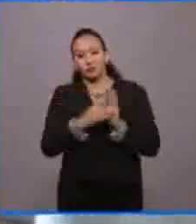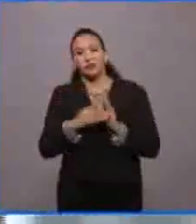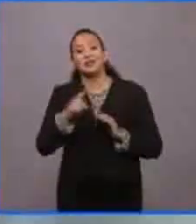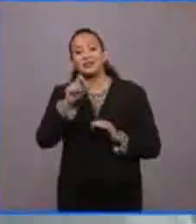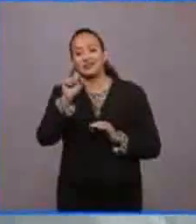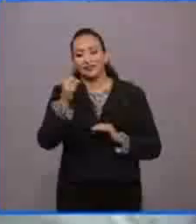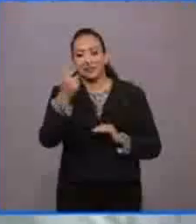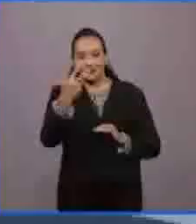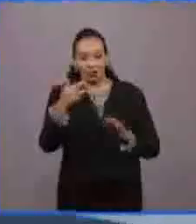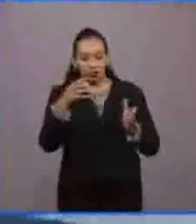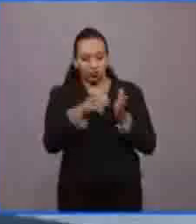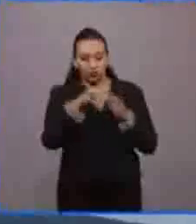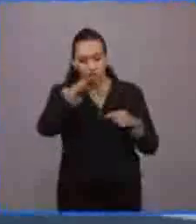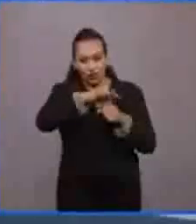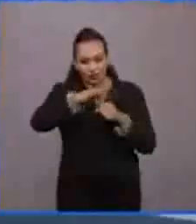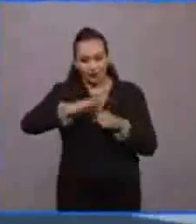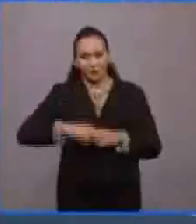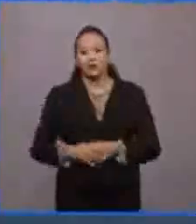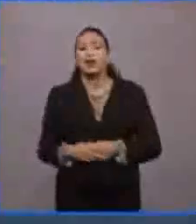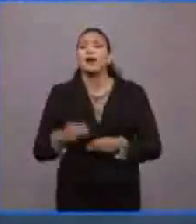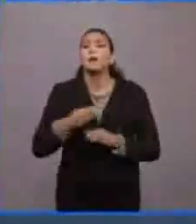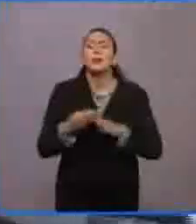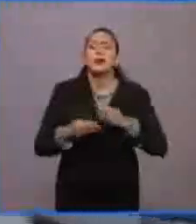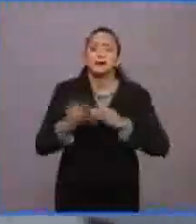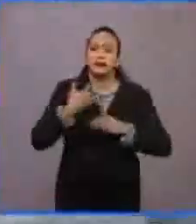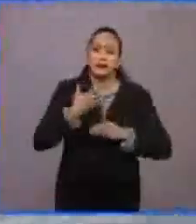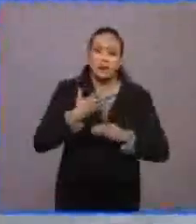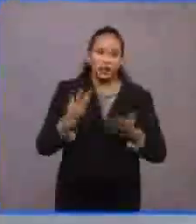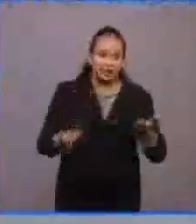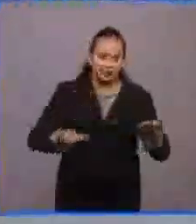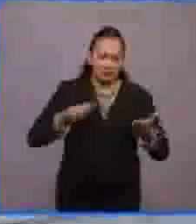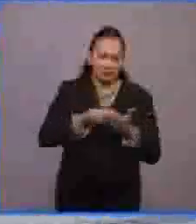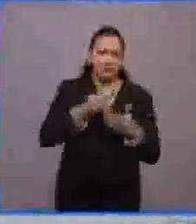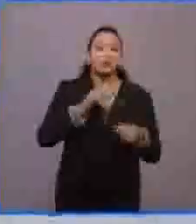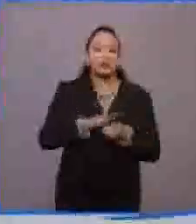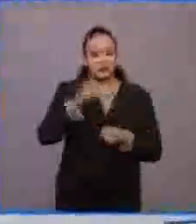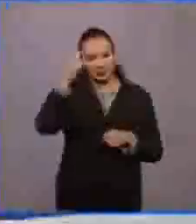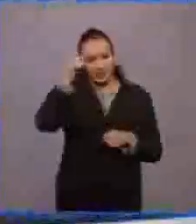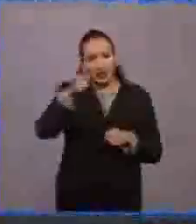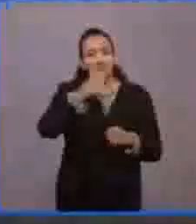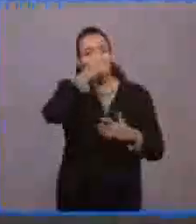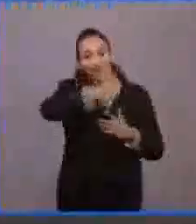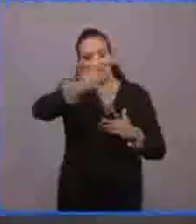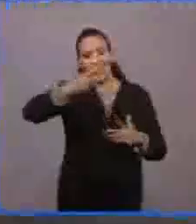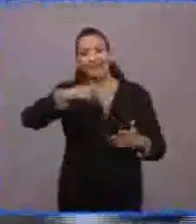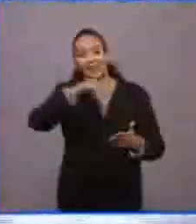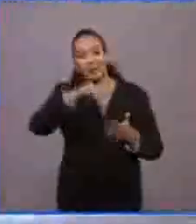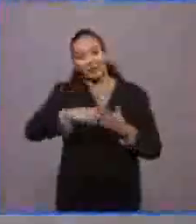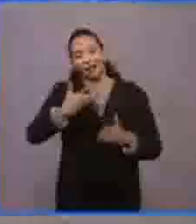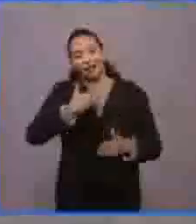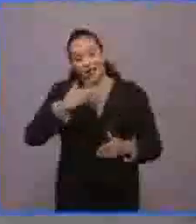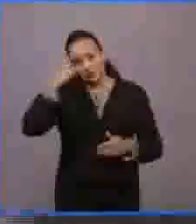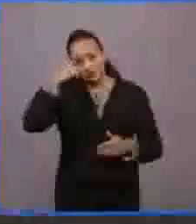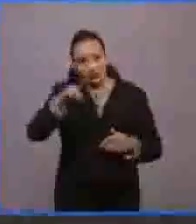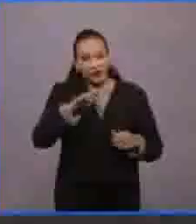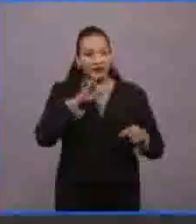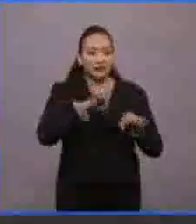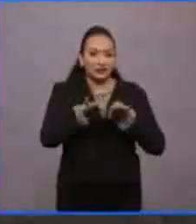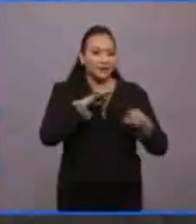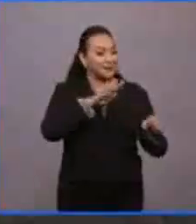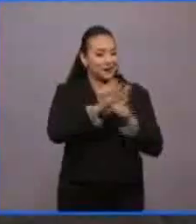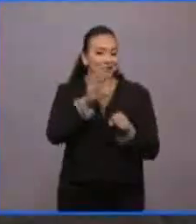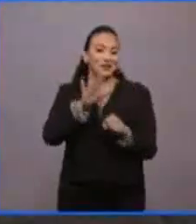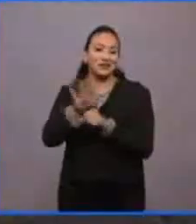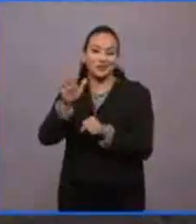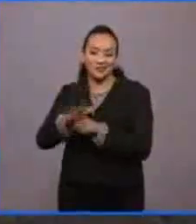22.867 urnas. Los materiales incluyen cantidades adicionales que se mantendrán en cada distrito electoral para cubrir los